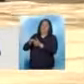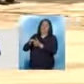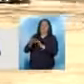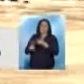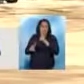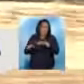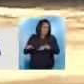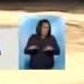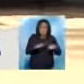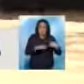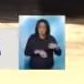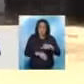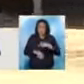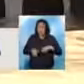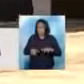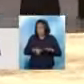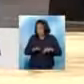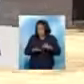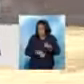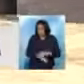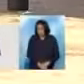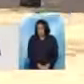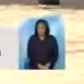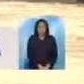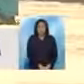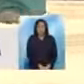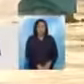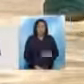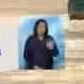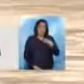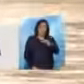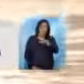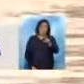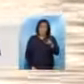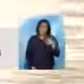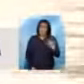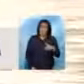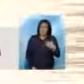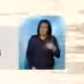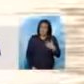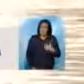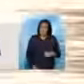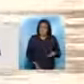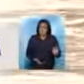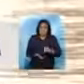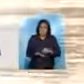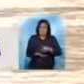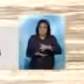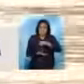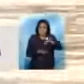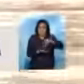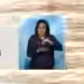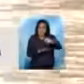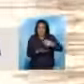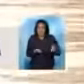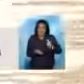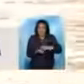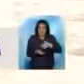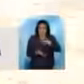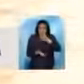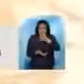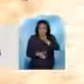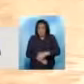que estamos caminando nosotros. Aarón, estamos viendo las imágenes y pareciera que sí. Mientras más céntrico el lugar, mayor cantidad de